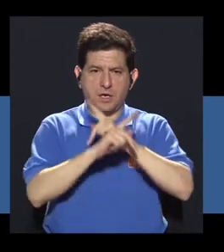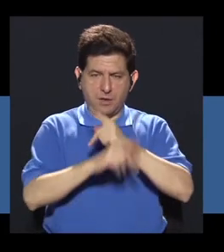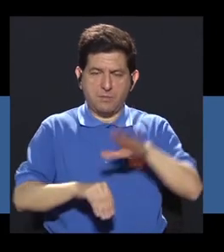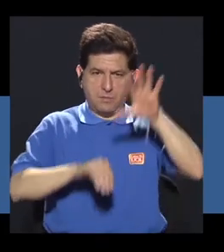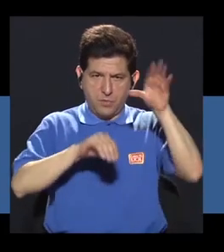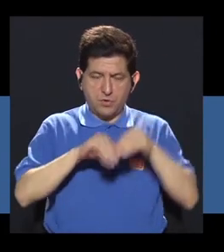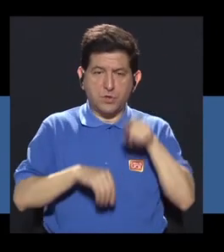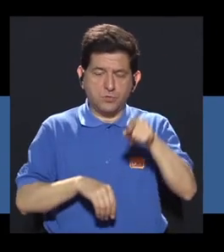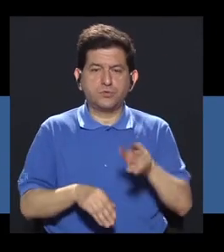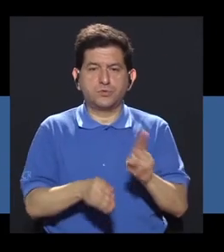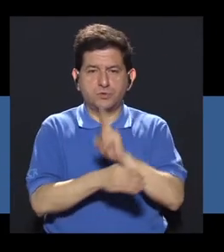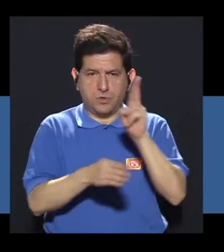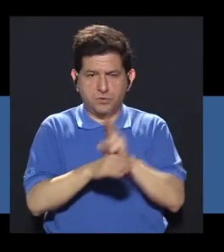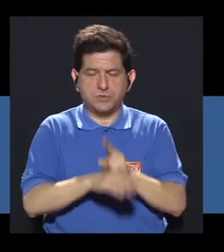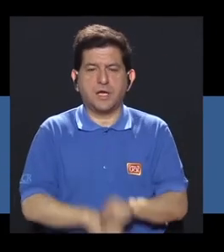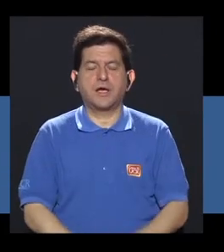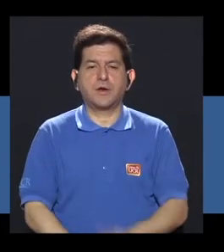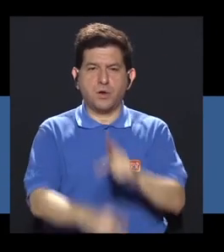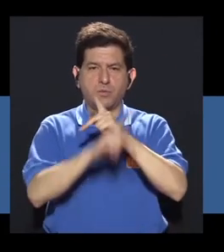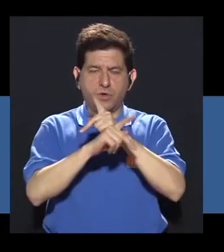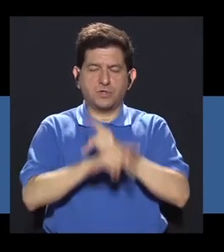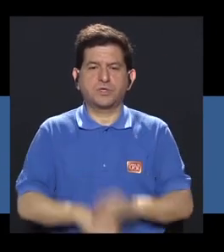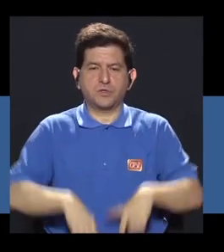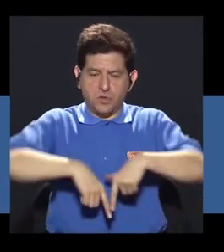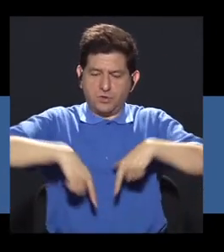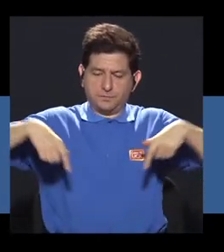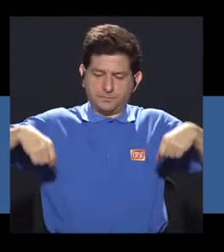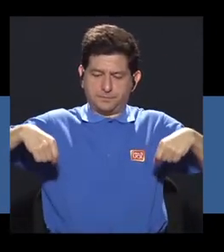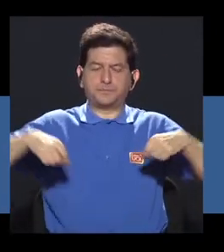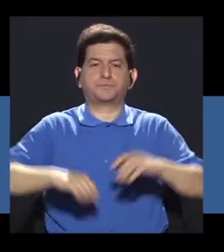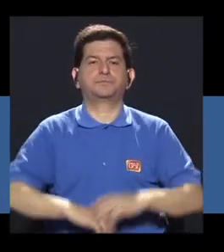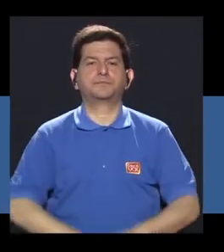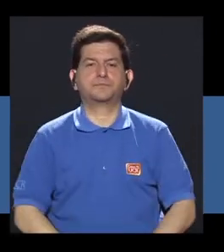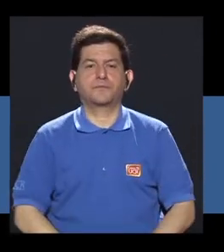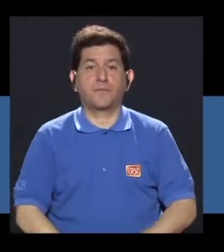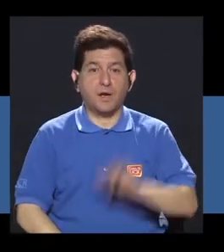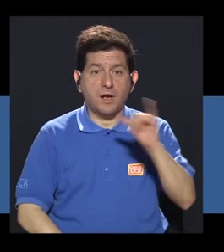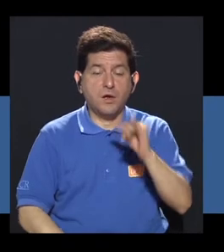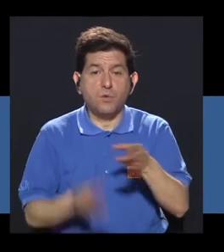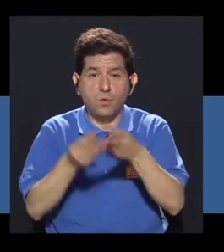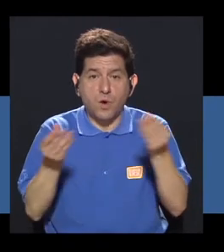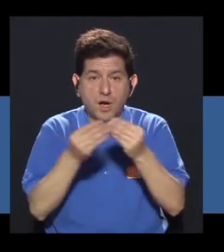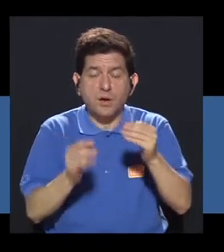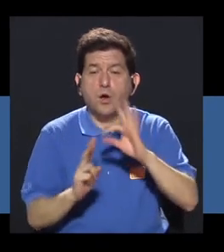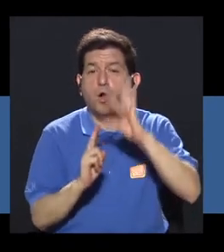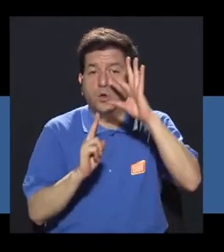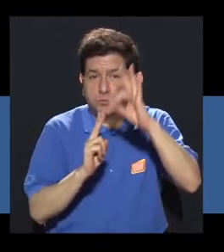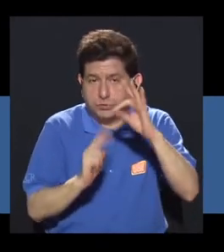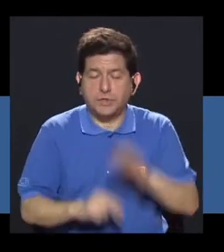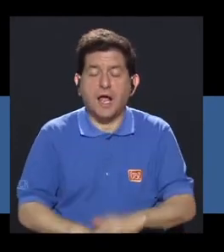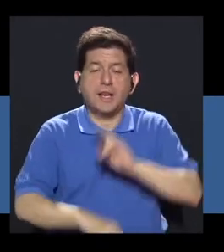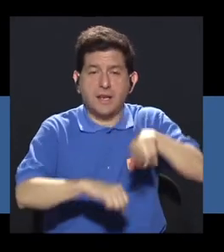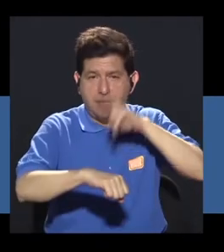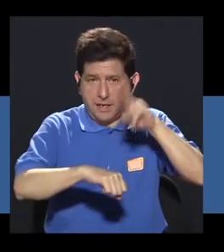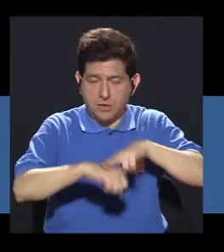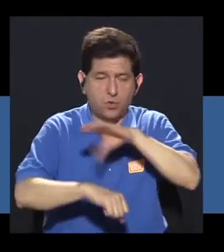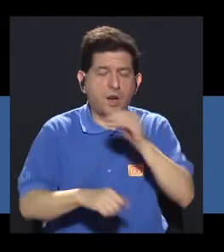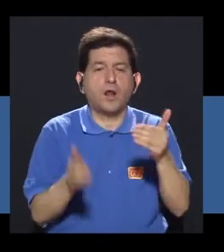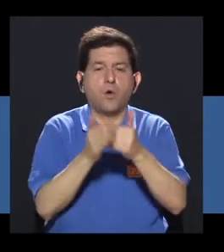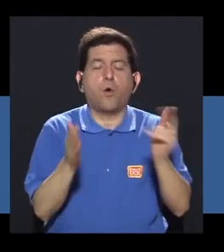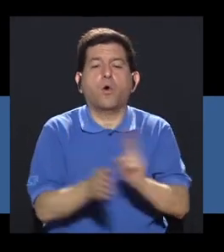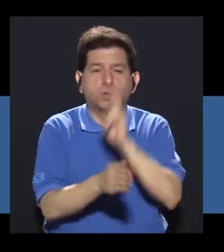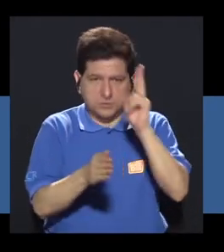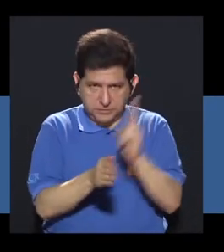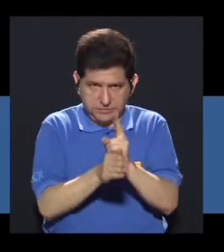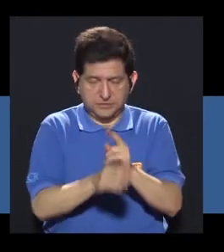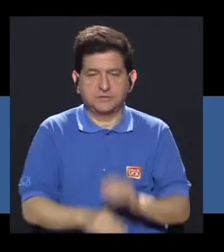utiliza tampón y desea protección extra, usted puede utilizar un protector de ropa interior. También hay productos alternativos que